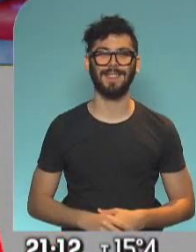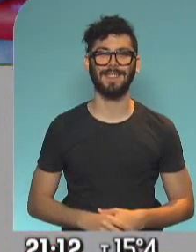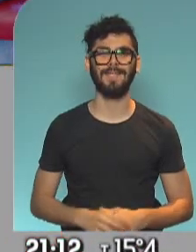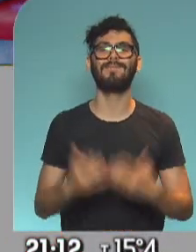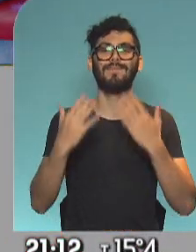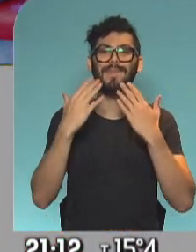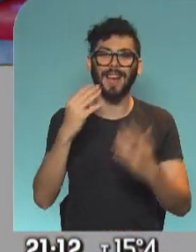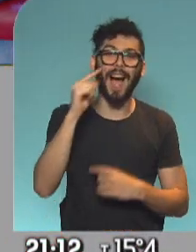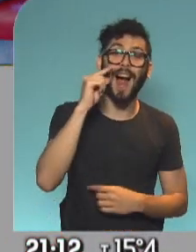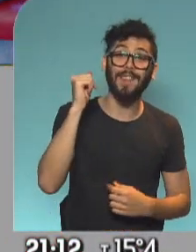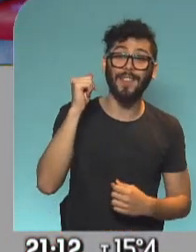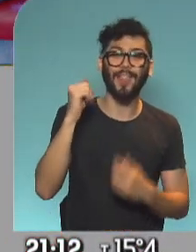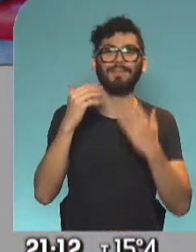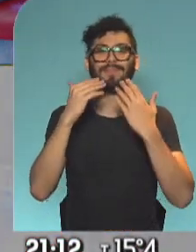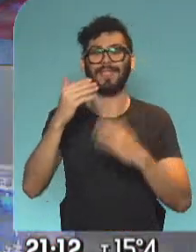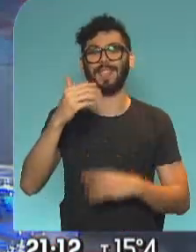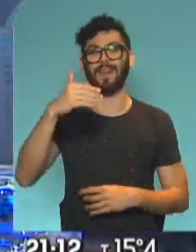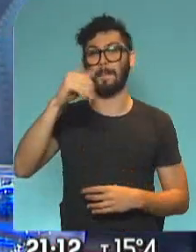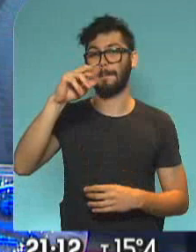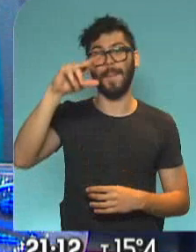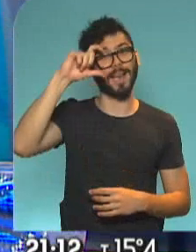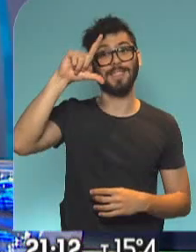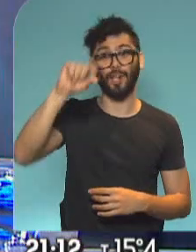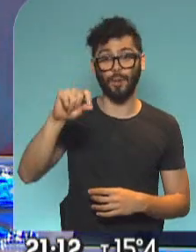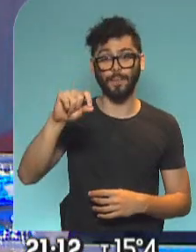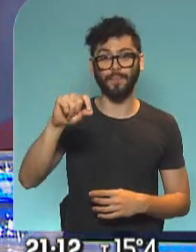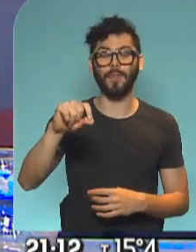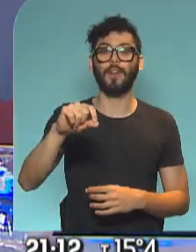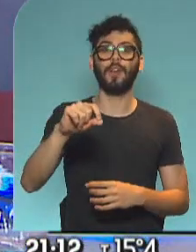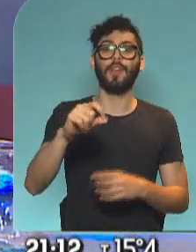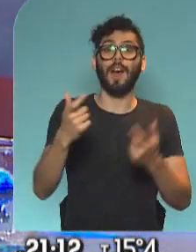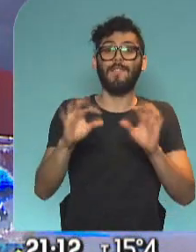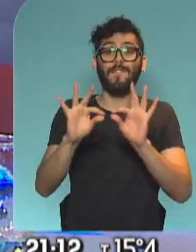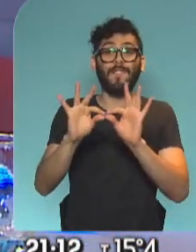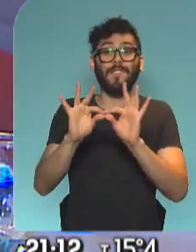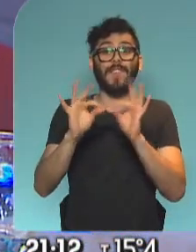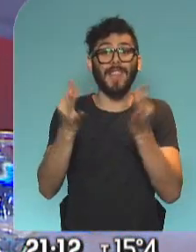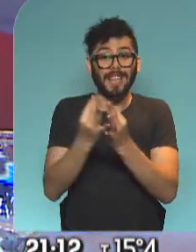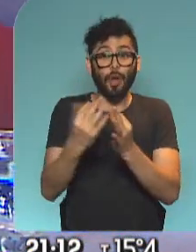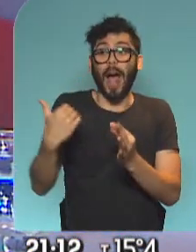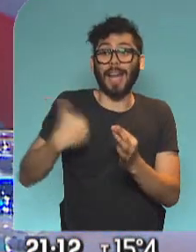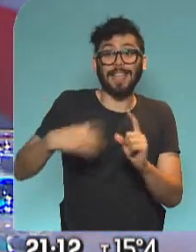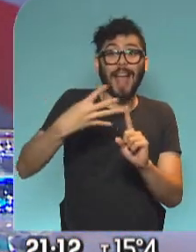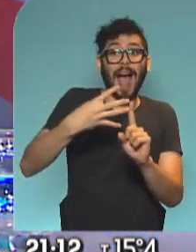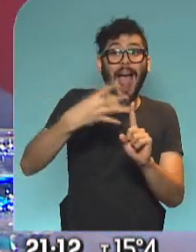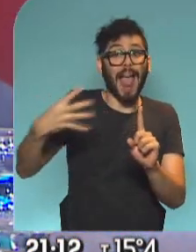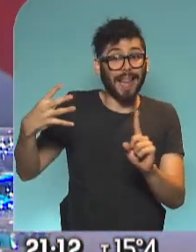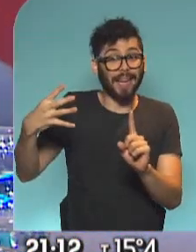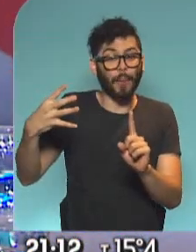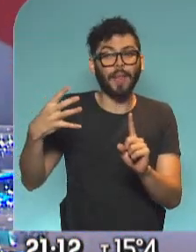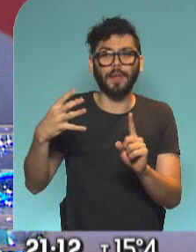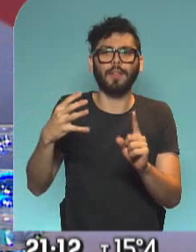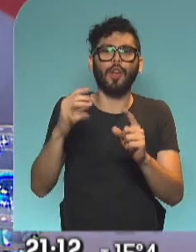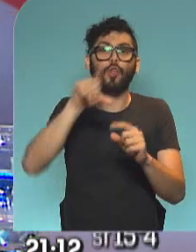Gracias, Alfredo. Gracias, Marcelo, por estos minutos. Y desde la cuenta oficial de Twitter de la Federación Argentina LGBT se